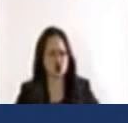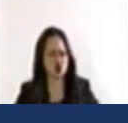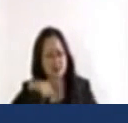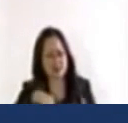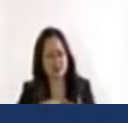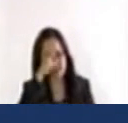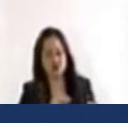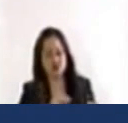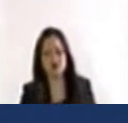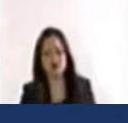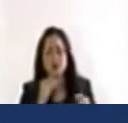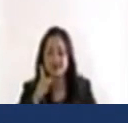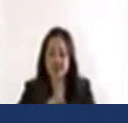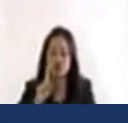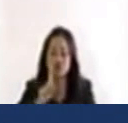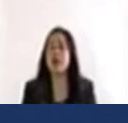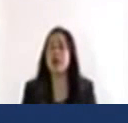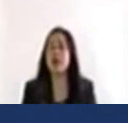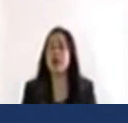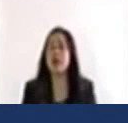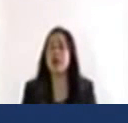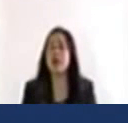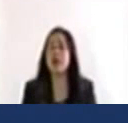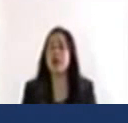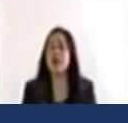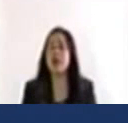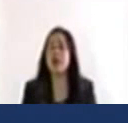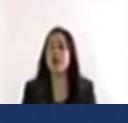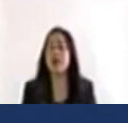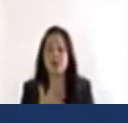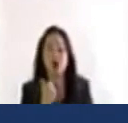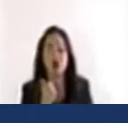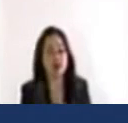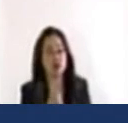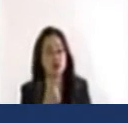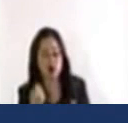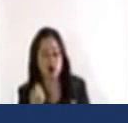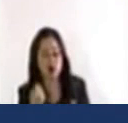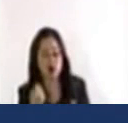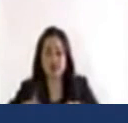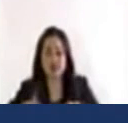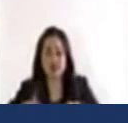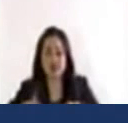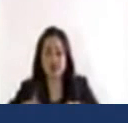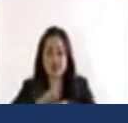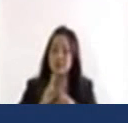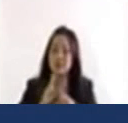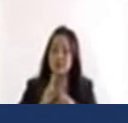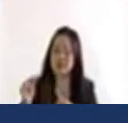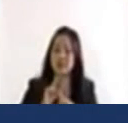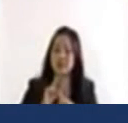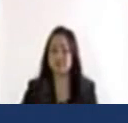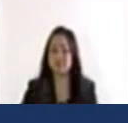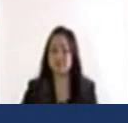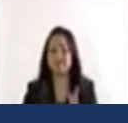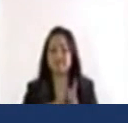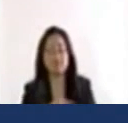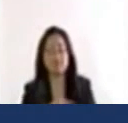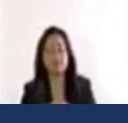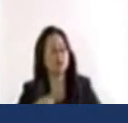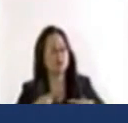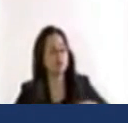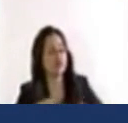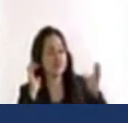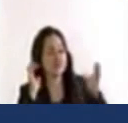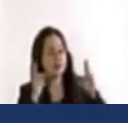se va directamente a los tribunales laborales, que ahora, en vez de ser juntas de conciliación, van a ser